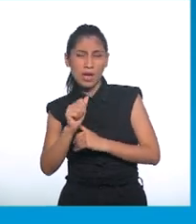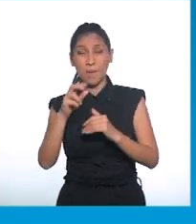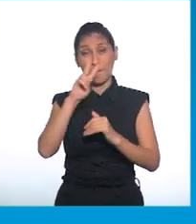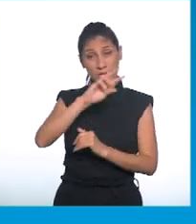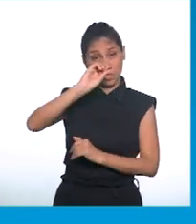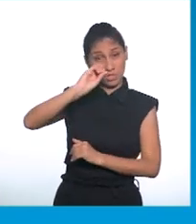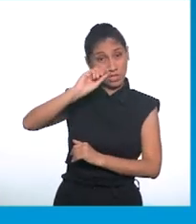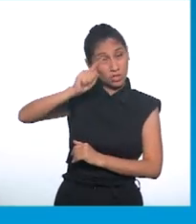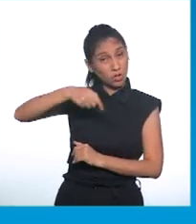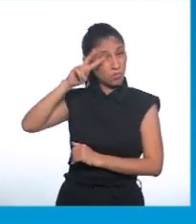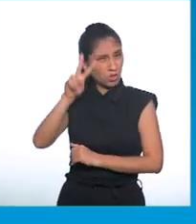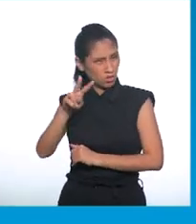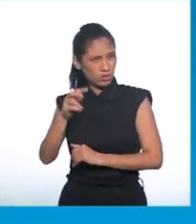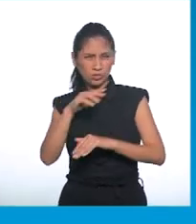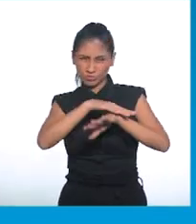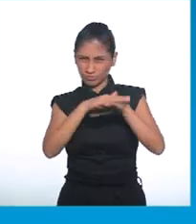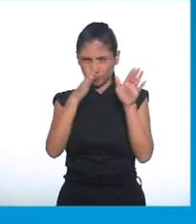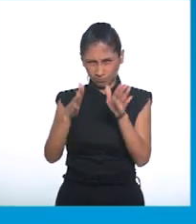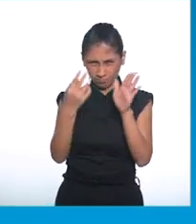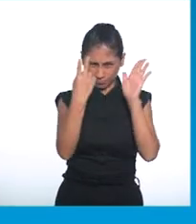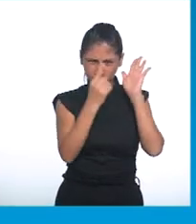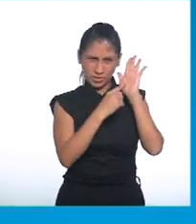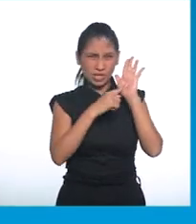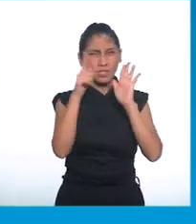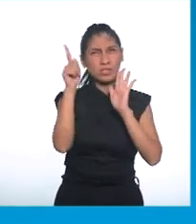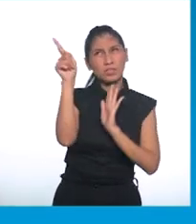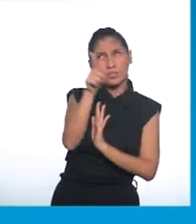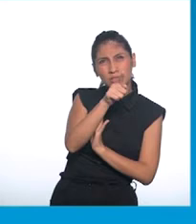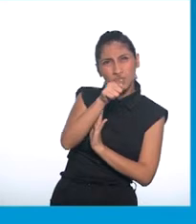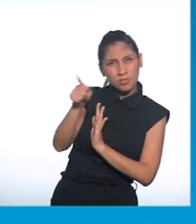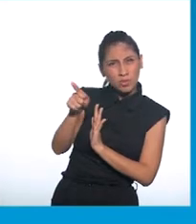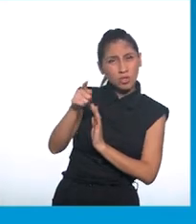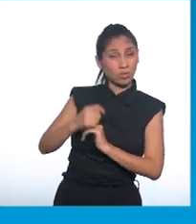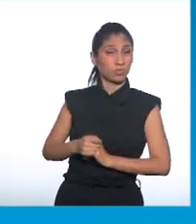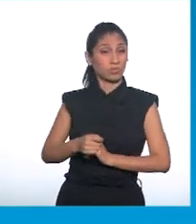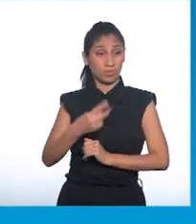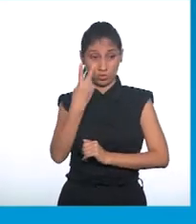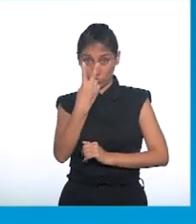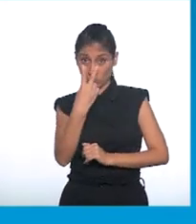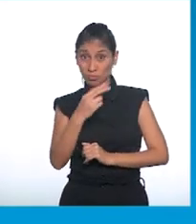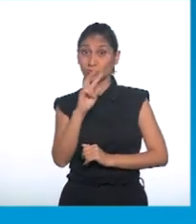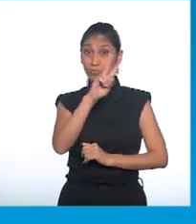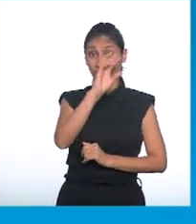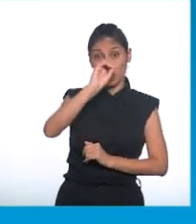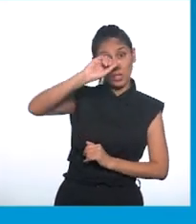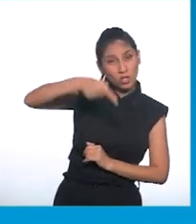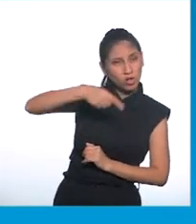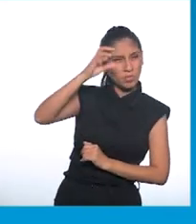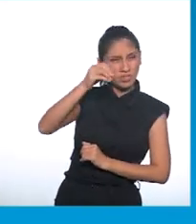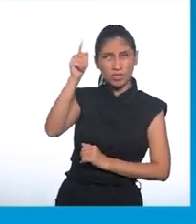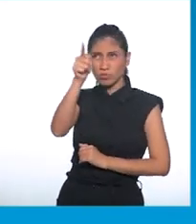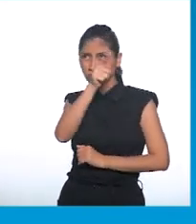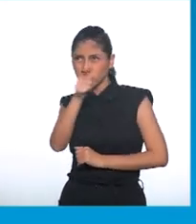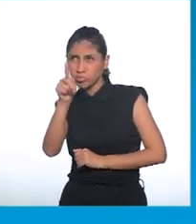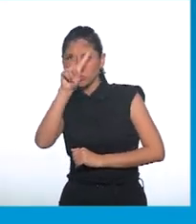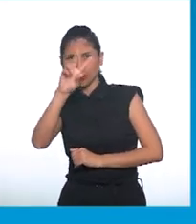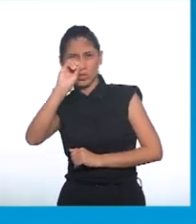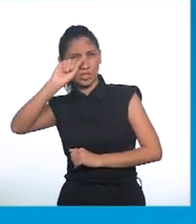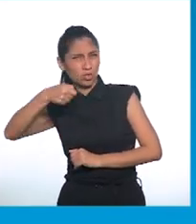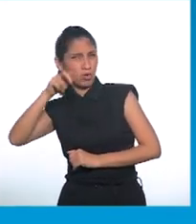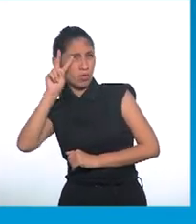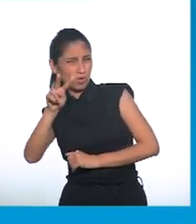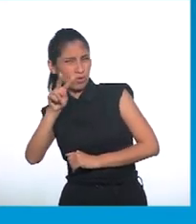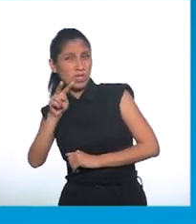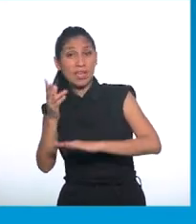comparación. El símbolo que está entre los números es de menor, ¿verdad? Representa menor que.